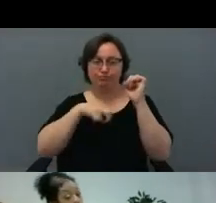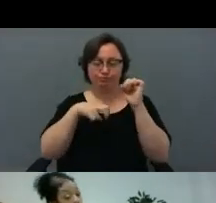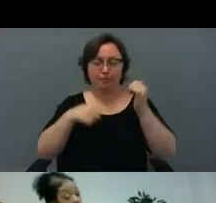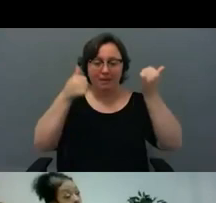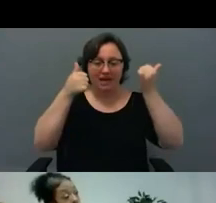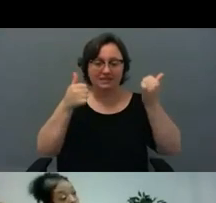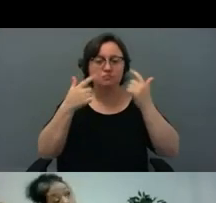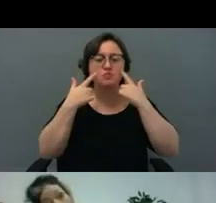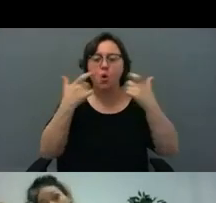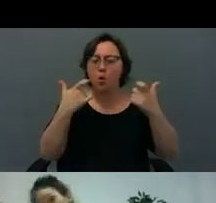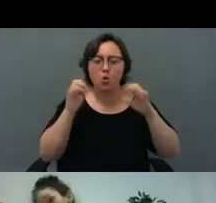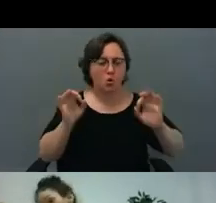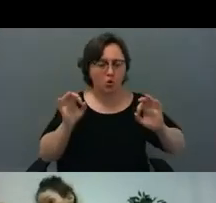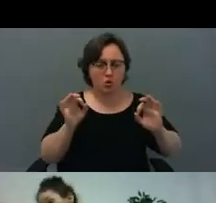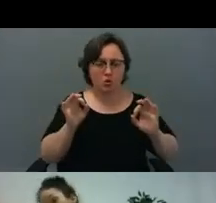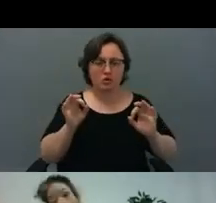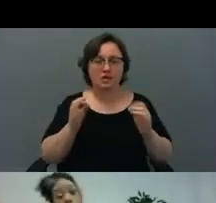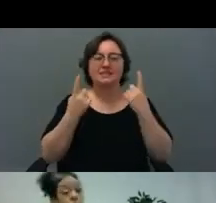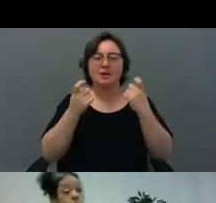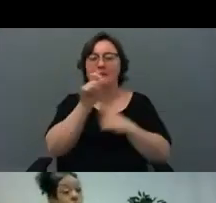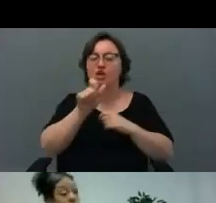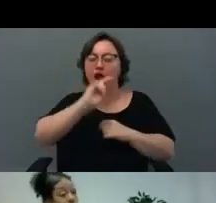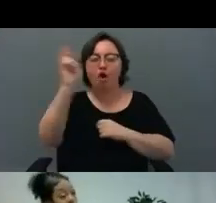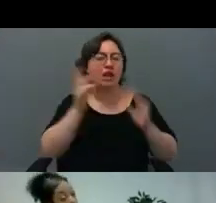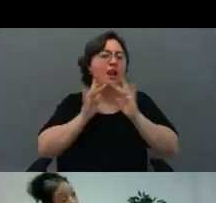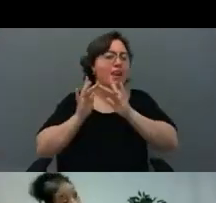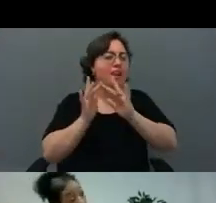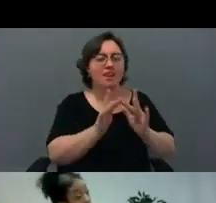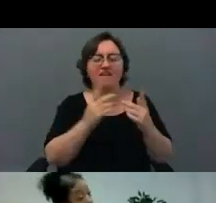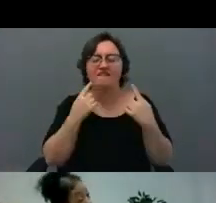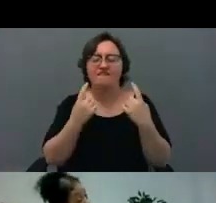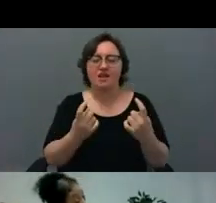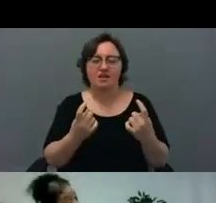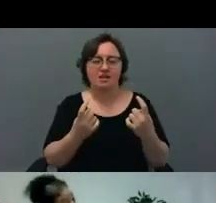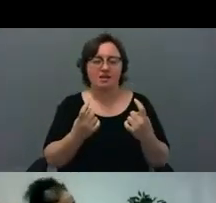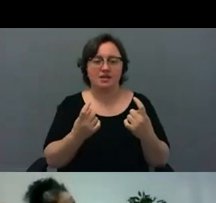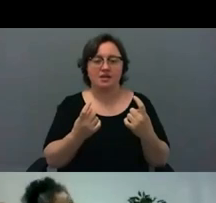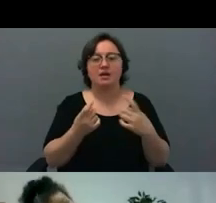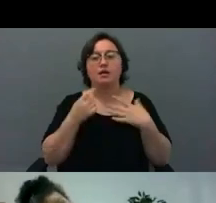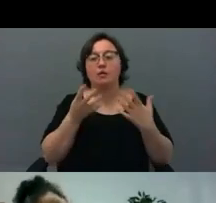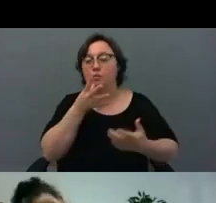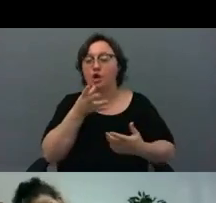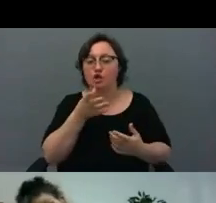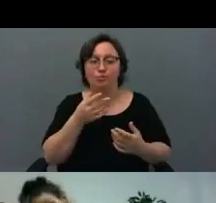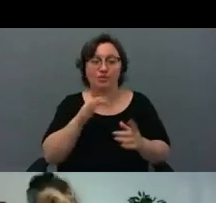se nota que ella necesitaba más interacción con más gente. Realmente por la situación pues no se